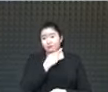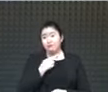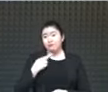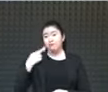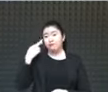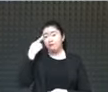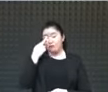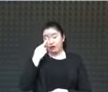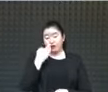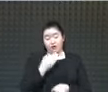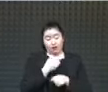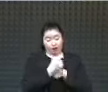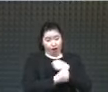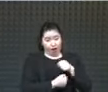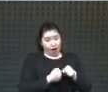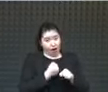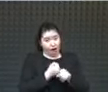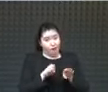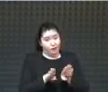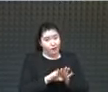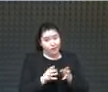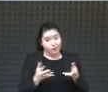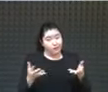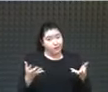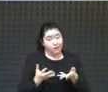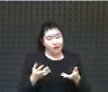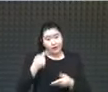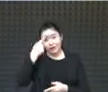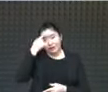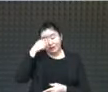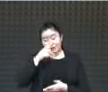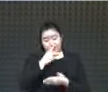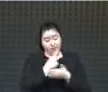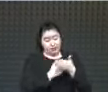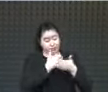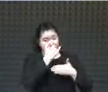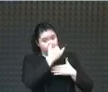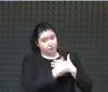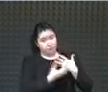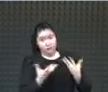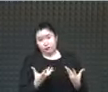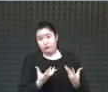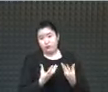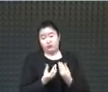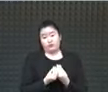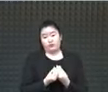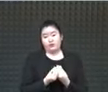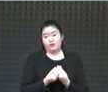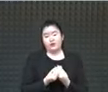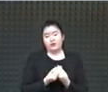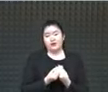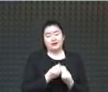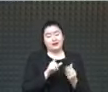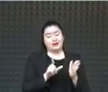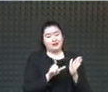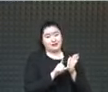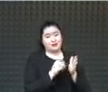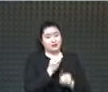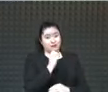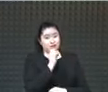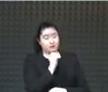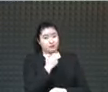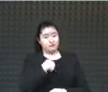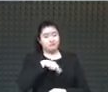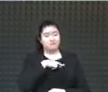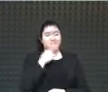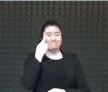cómo cerraríamos el año en términos de ingresos para poder cubrir con todos los proyectos de movilidad la línea cero. Estamos valorando también